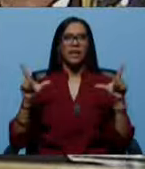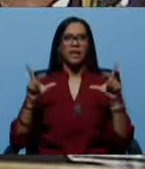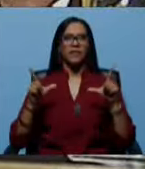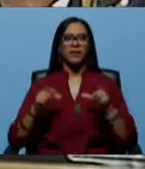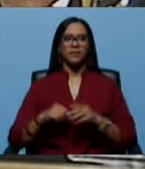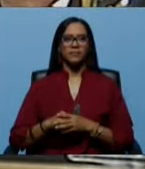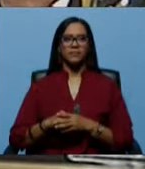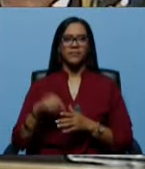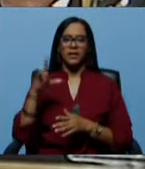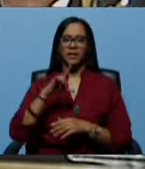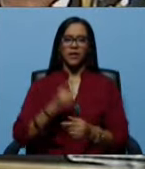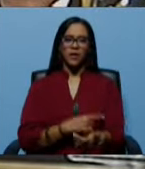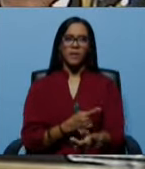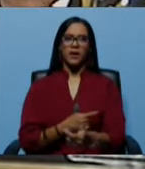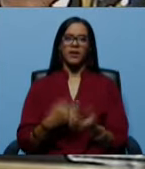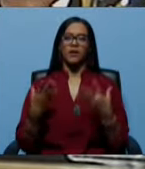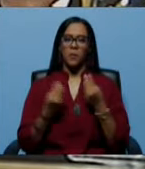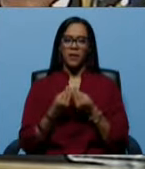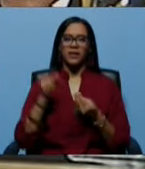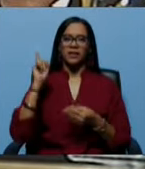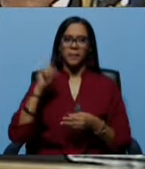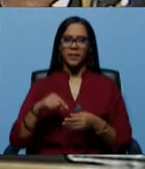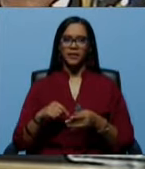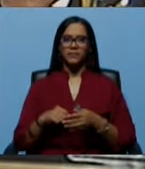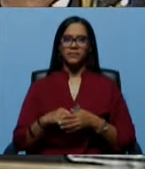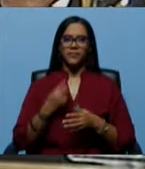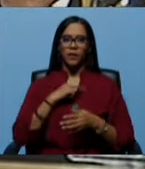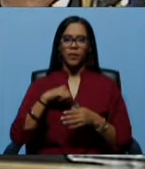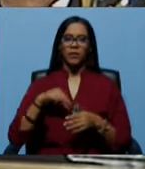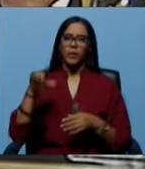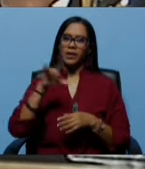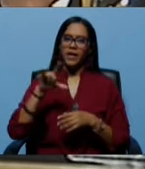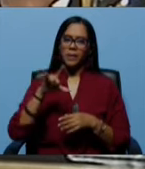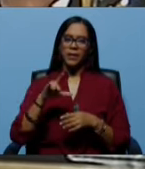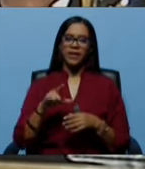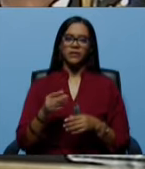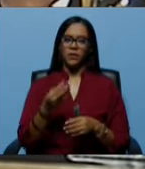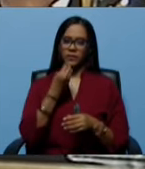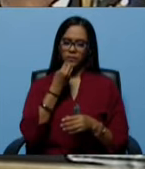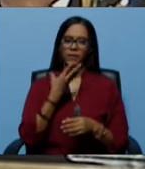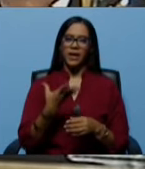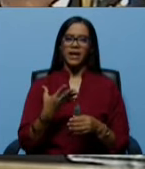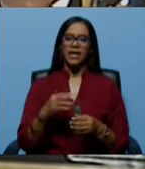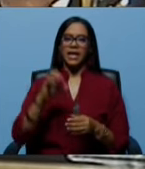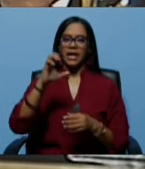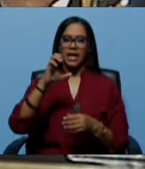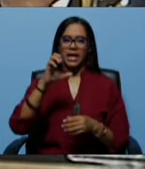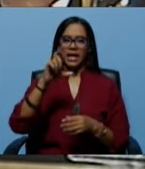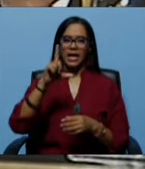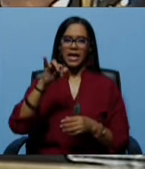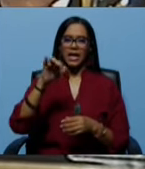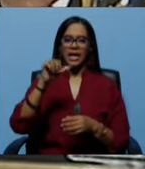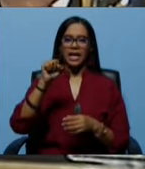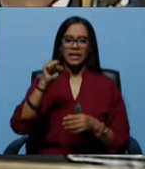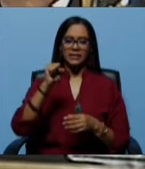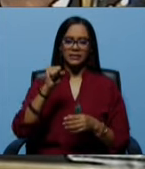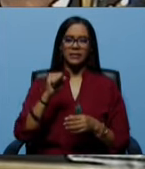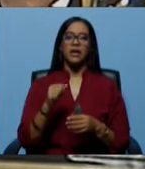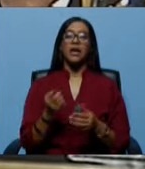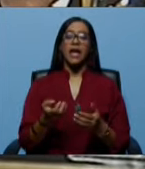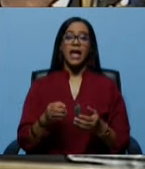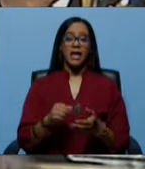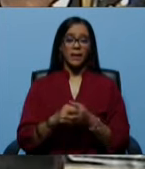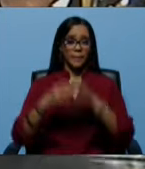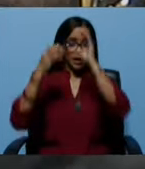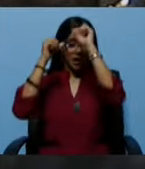querido hermano. Nos acompaña también nuestro queridísimo, excelentísimo Elías Lebos, embajador del Estado del